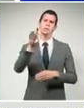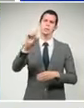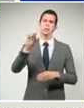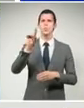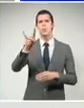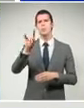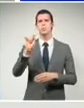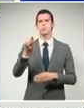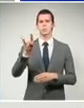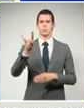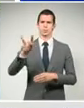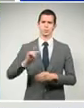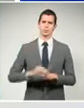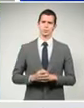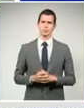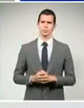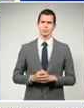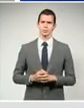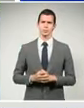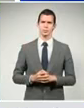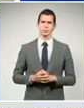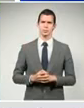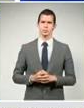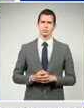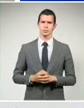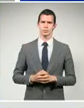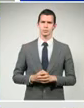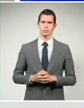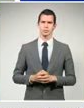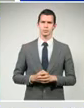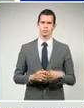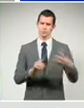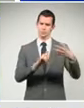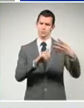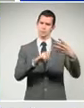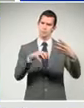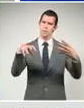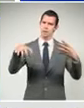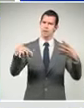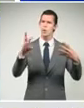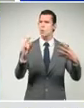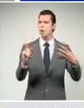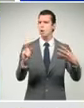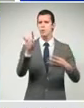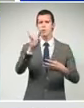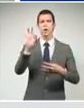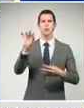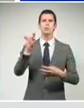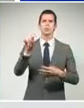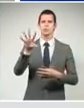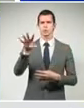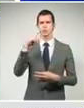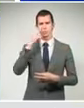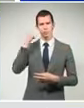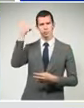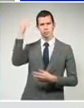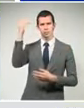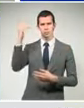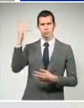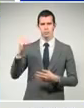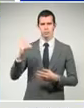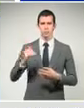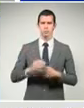109,9 en tercer lugar, le sigue Pinar del Río con 98,5, Santi Espíritus